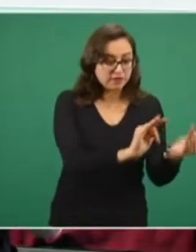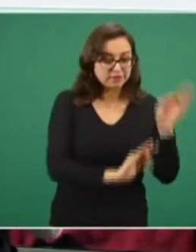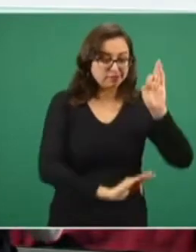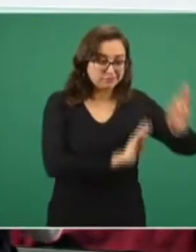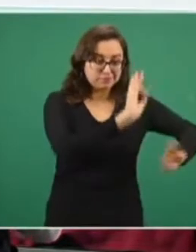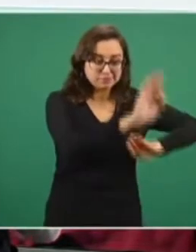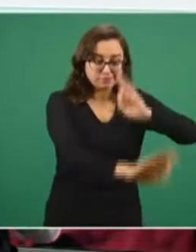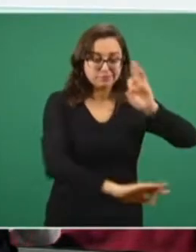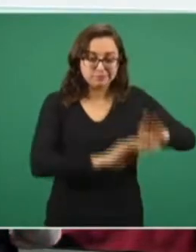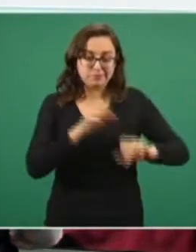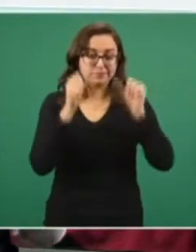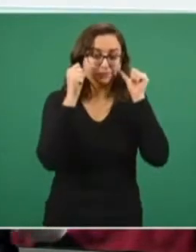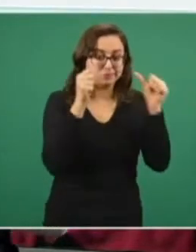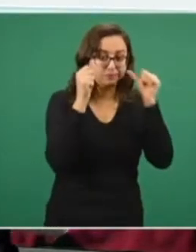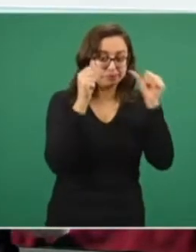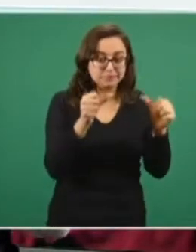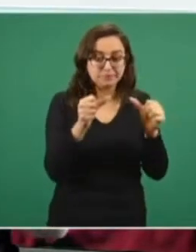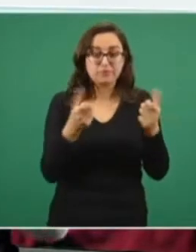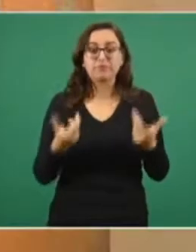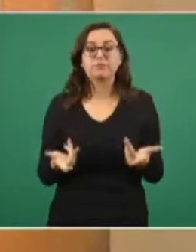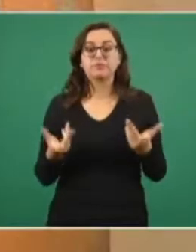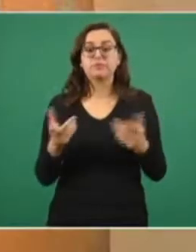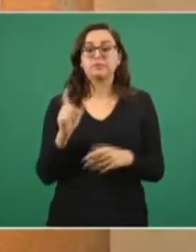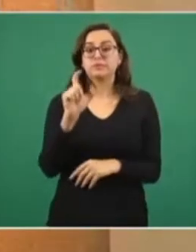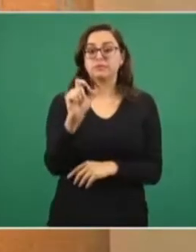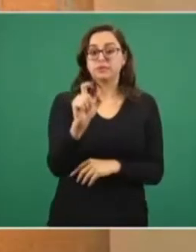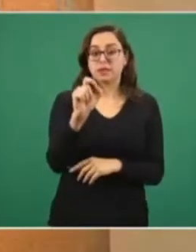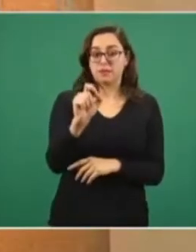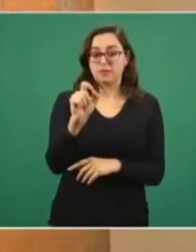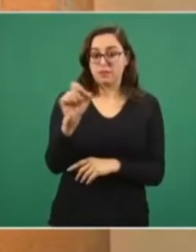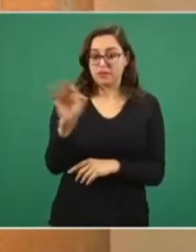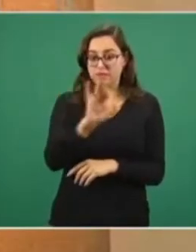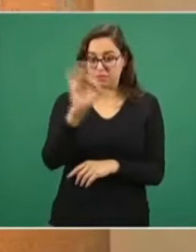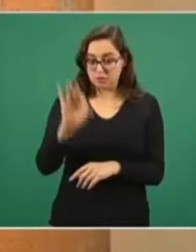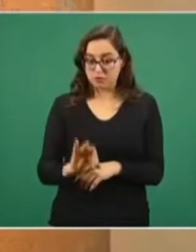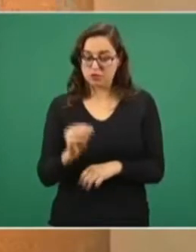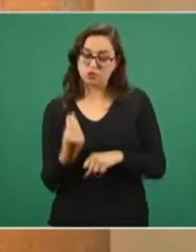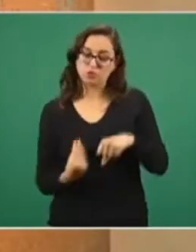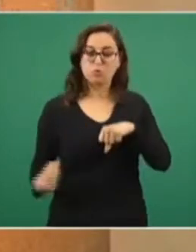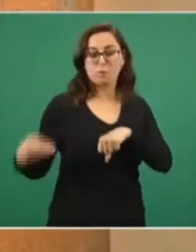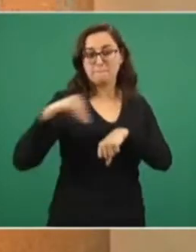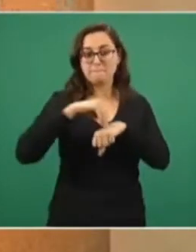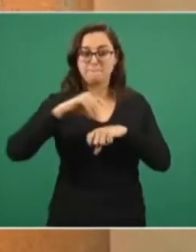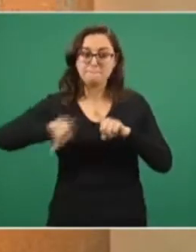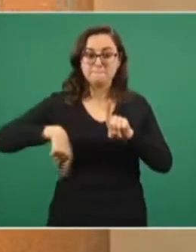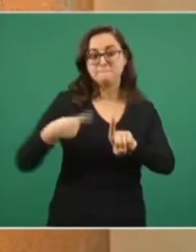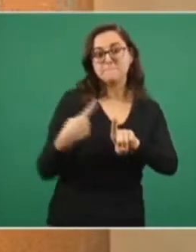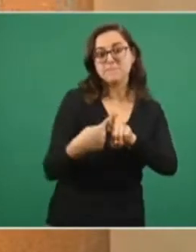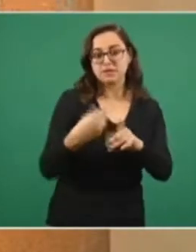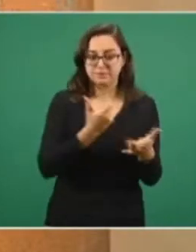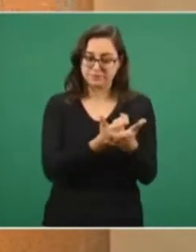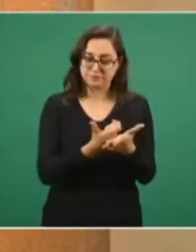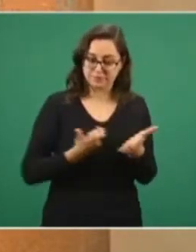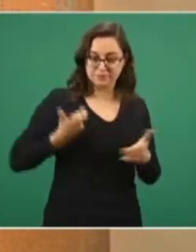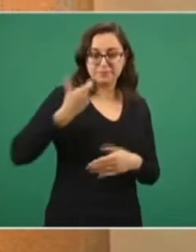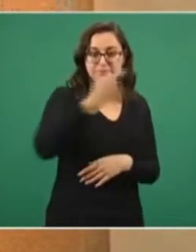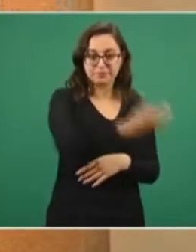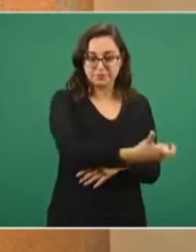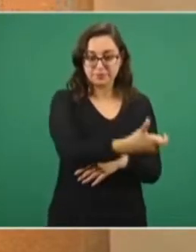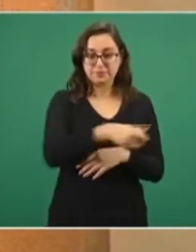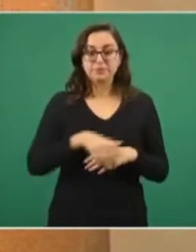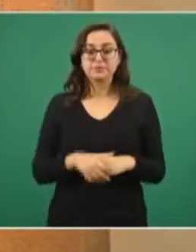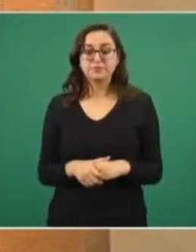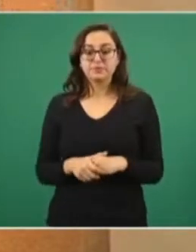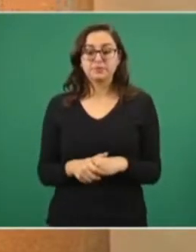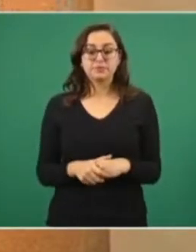pacientes COVID. Este se otorga un 20% de sobresueldo. Es semejante al